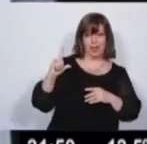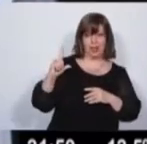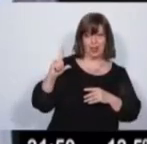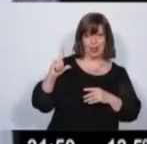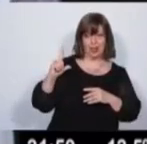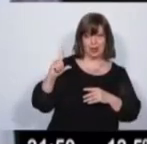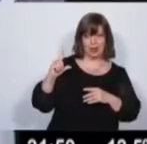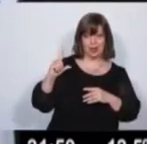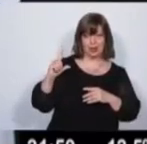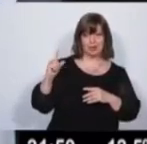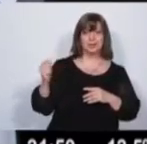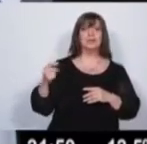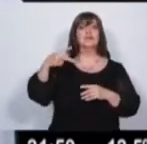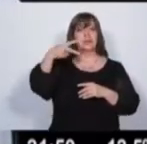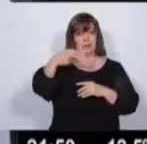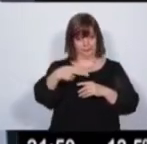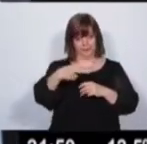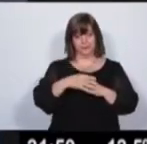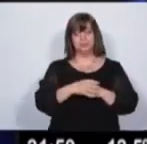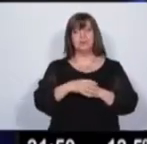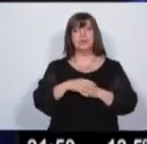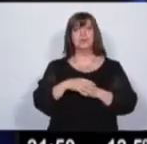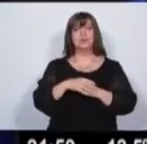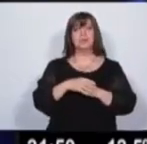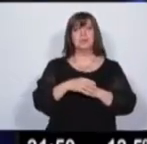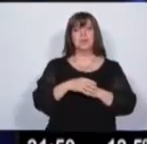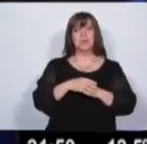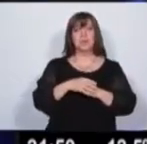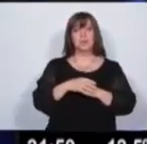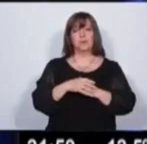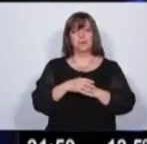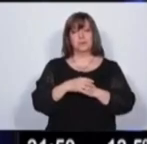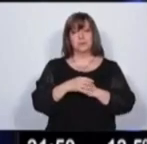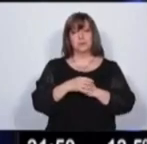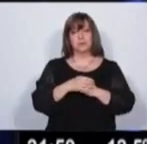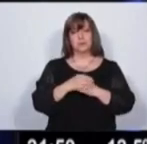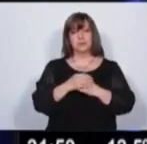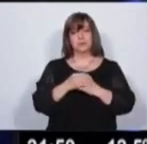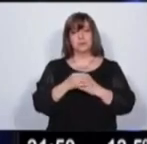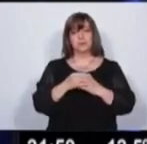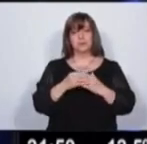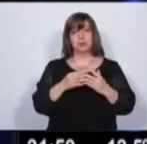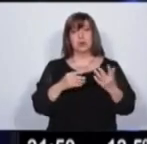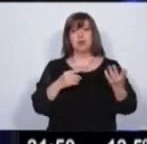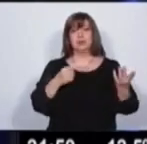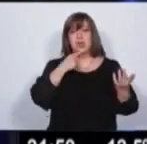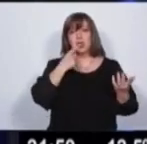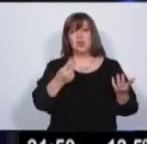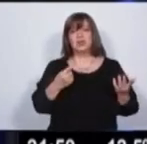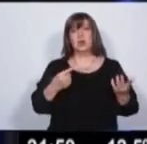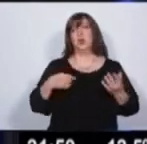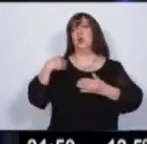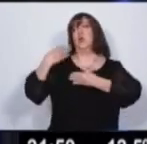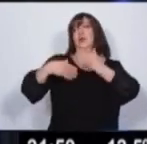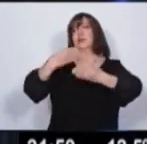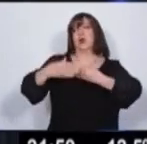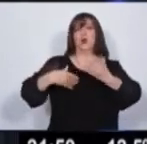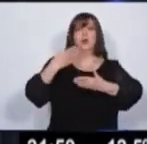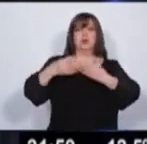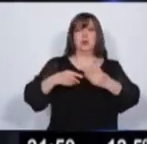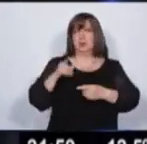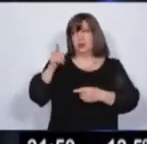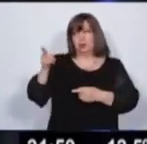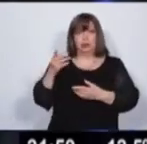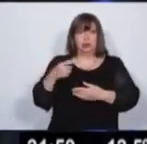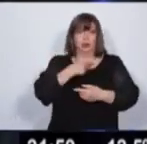es el momento del candidato del partido verde sí Ellos hablan de desarrollo pero son ellos